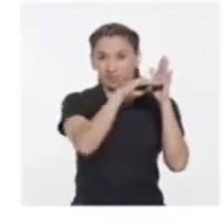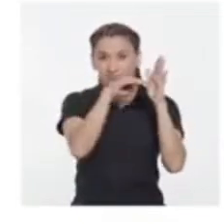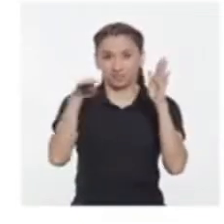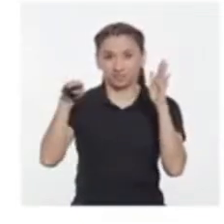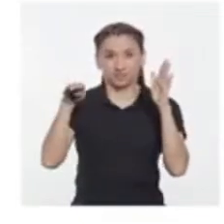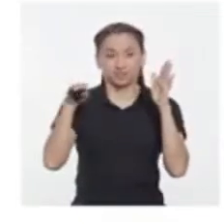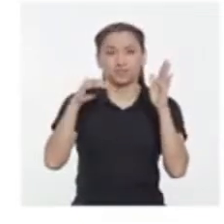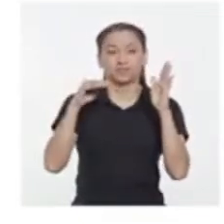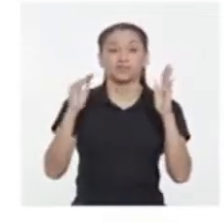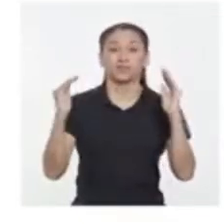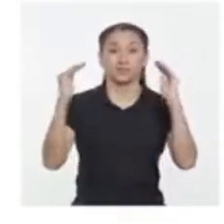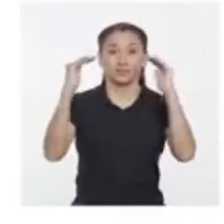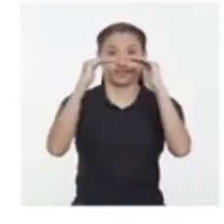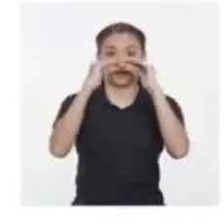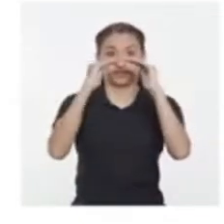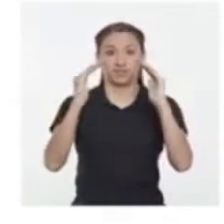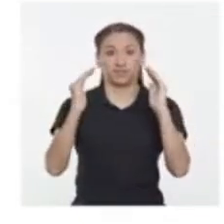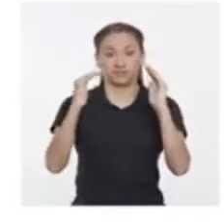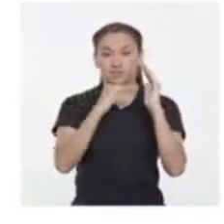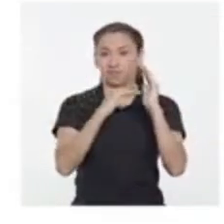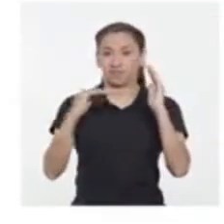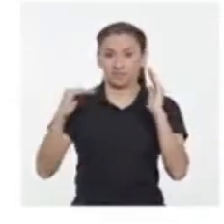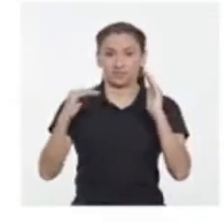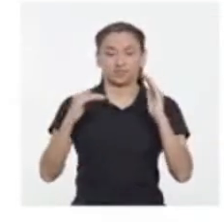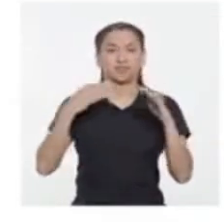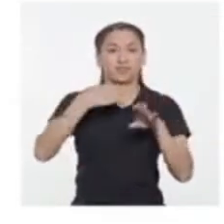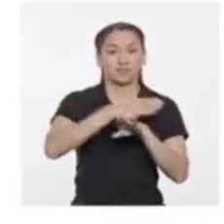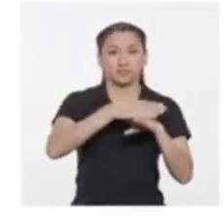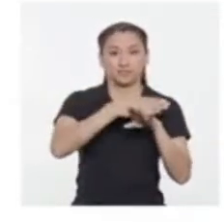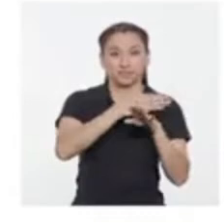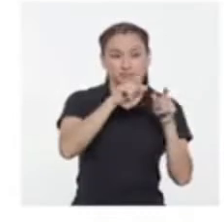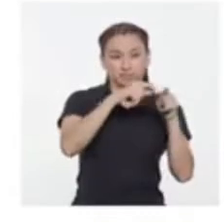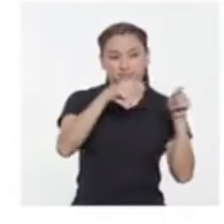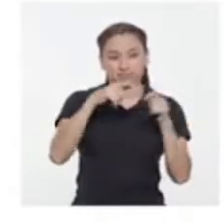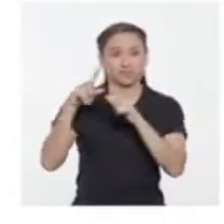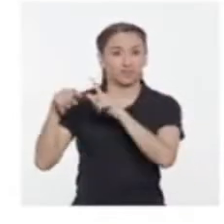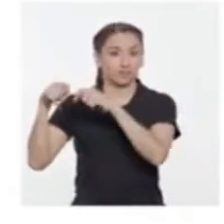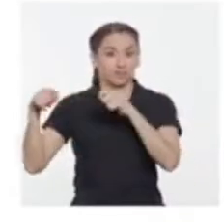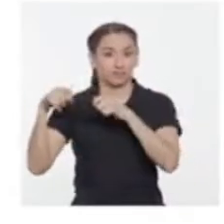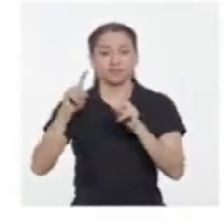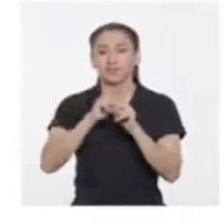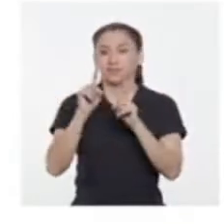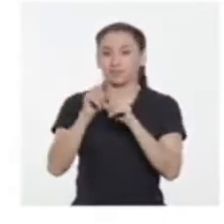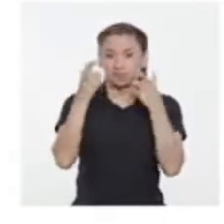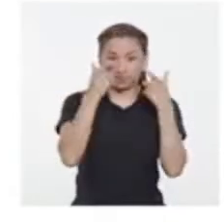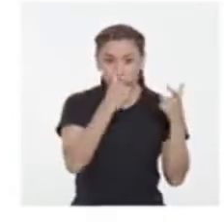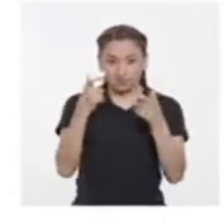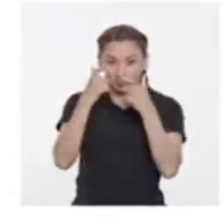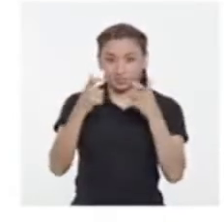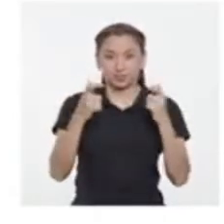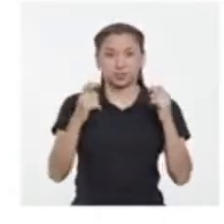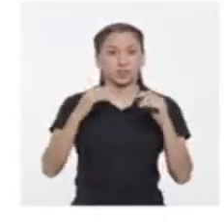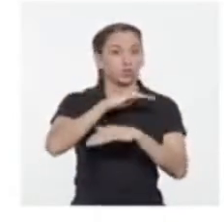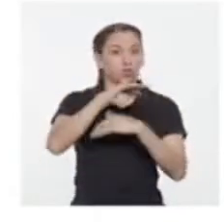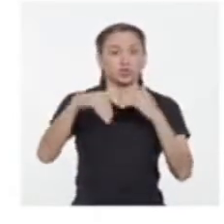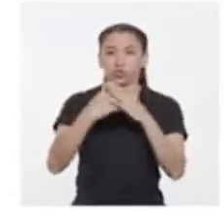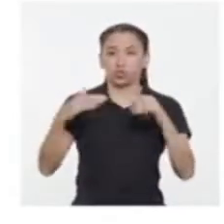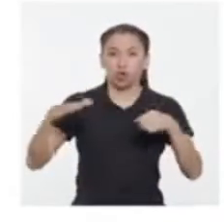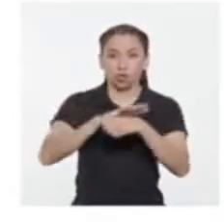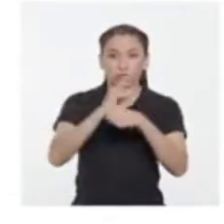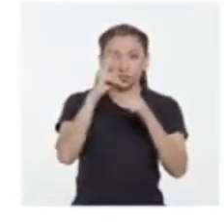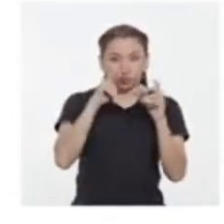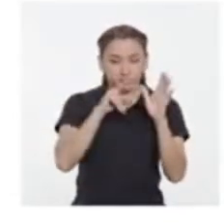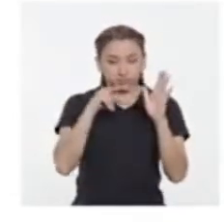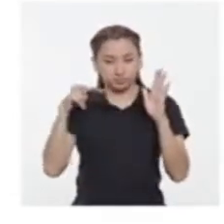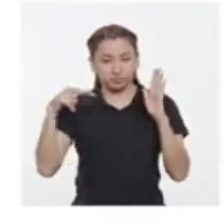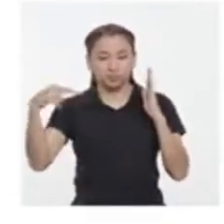Luego, asegurar el agrofilm en los listones de madera de la base. Y finalmente, supervisar la culminación del recubrimiento